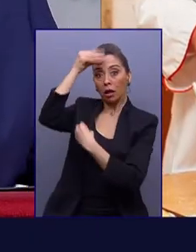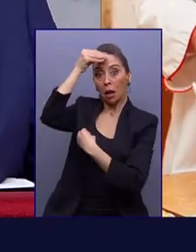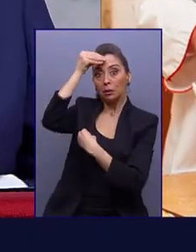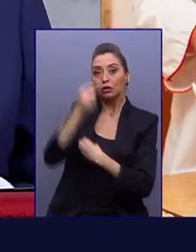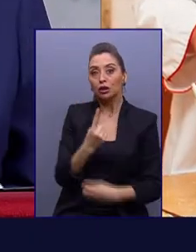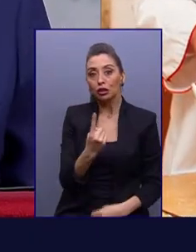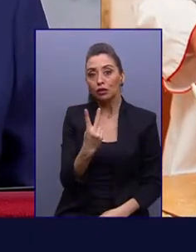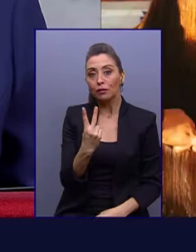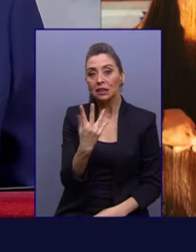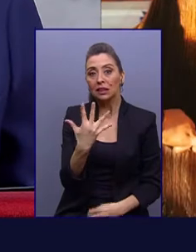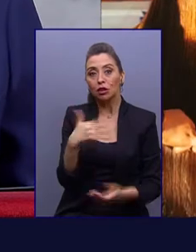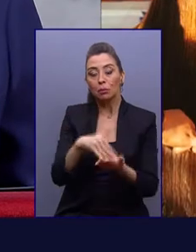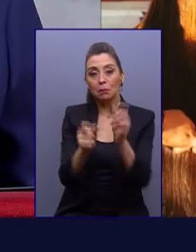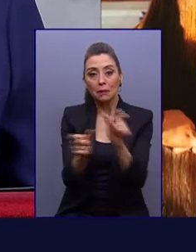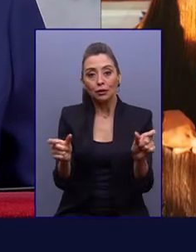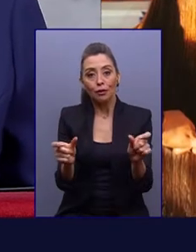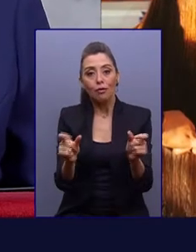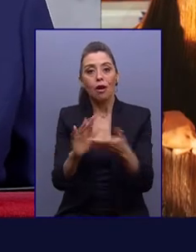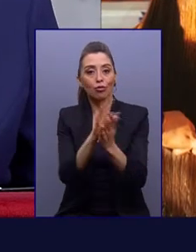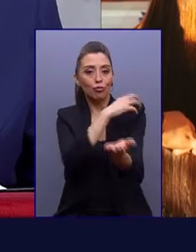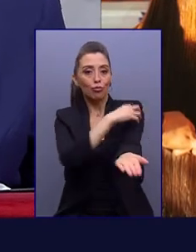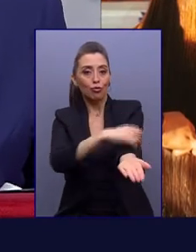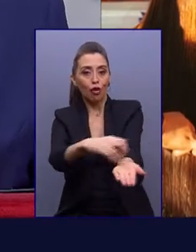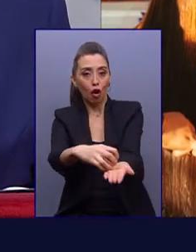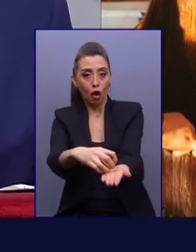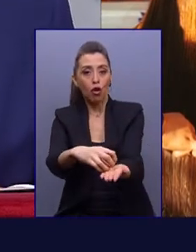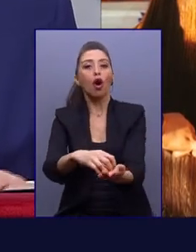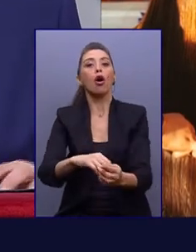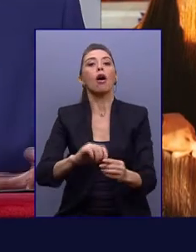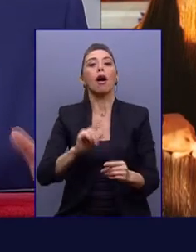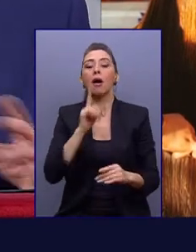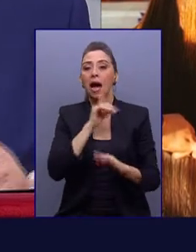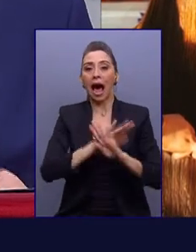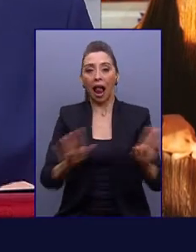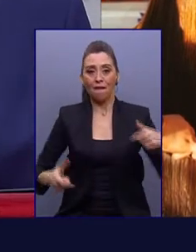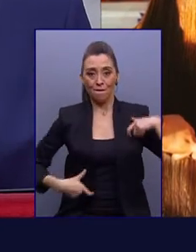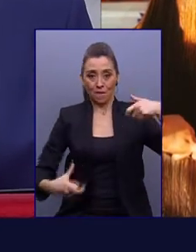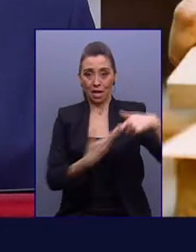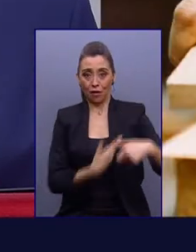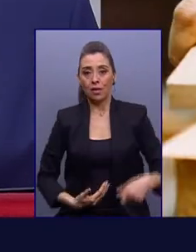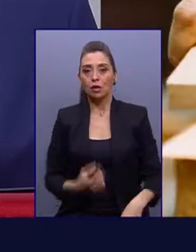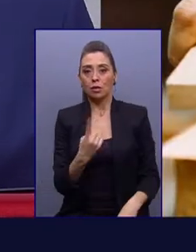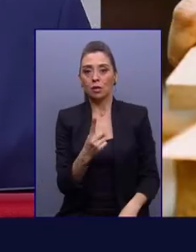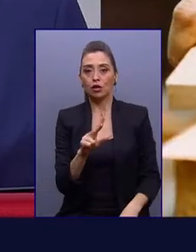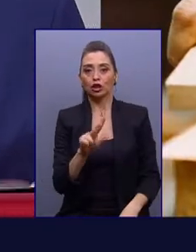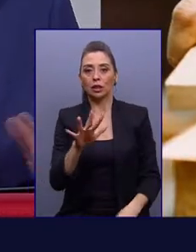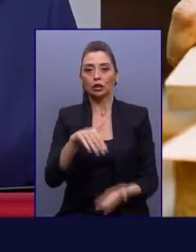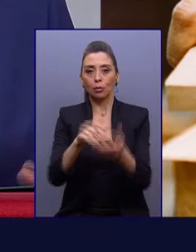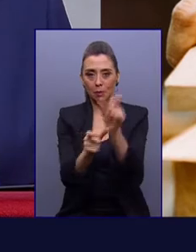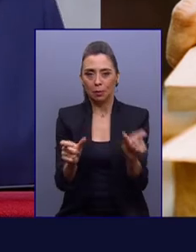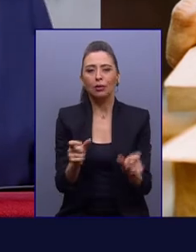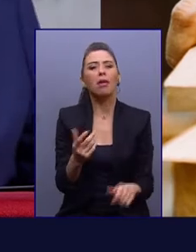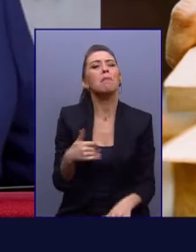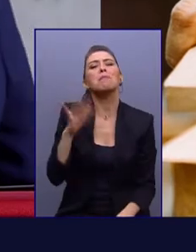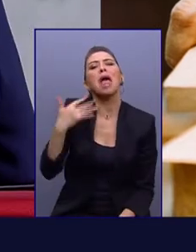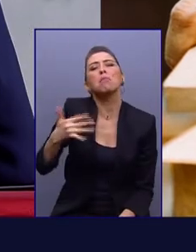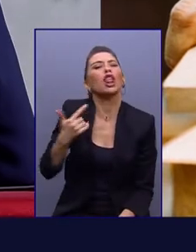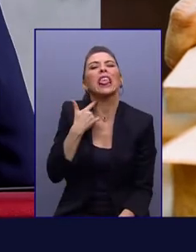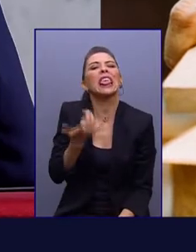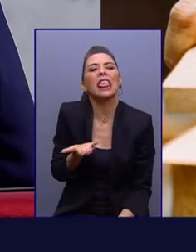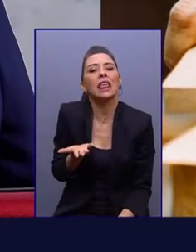casi 125.000 personas en todo el país y llegaremos a 185.000 al final del gobierno. Pero, ¿qué es lo más